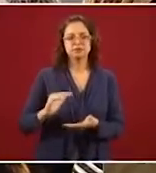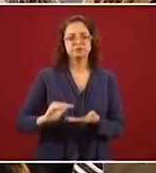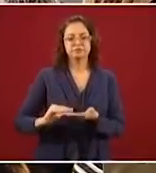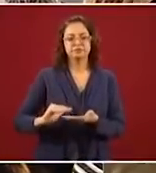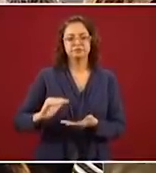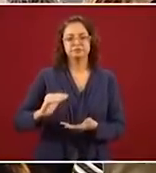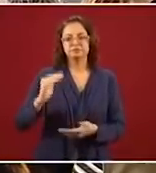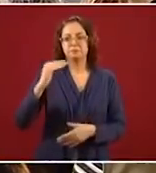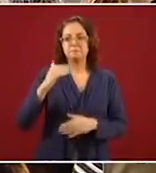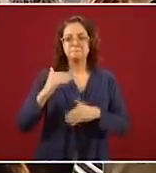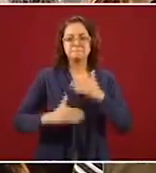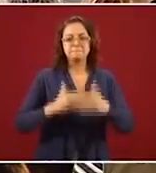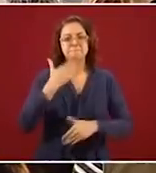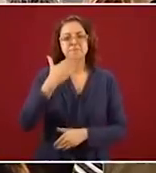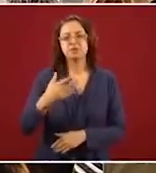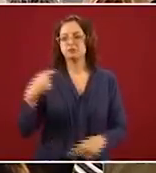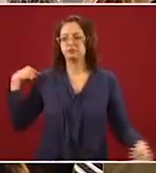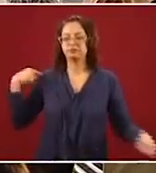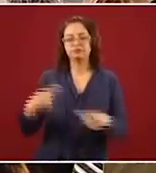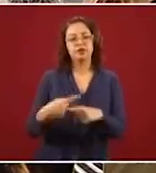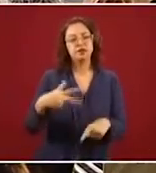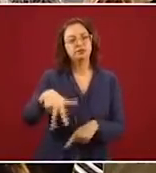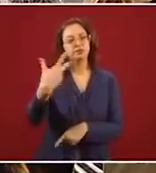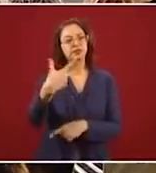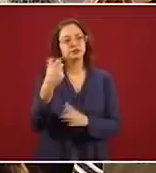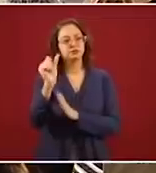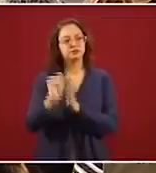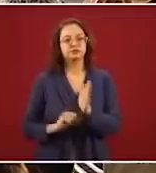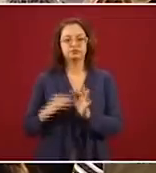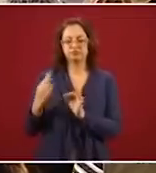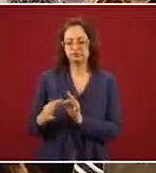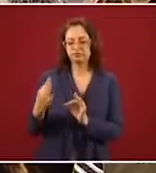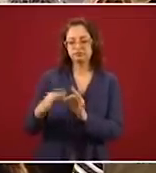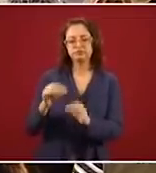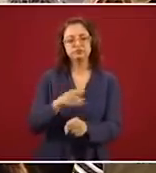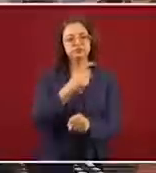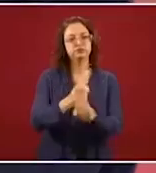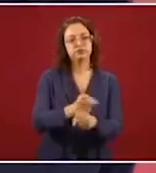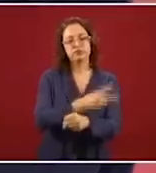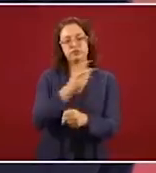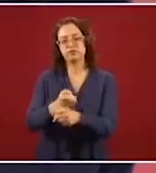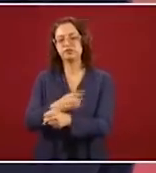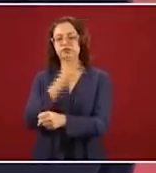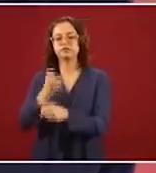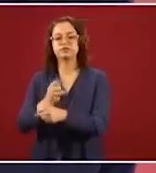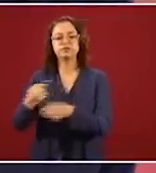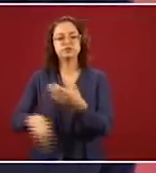Llevamos 13 meses así, o sea, en los primeros lugares.